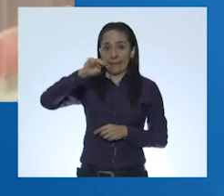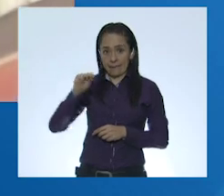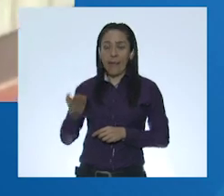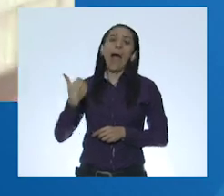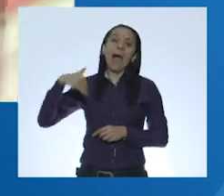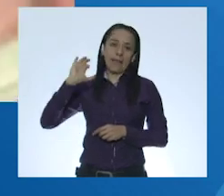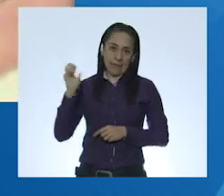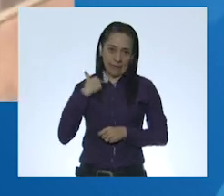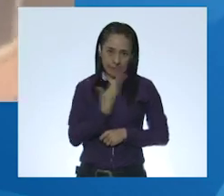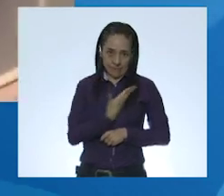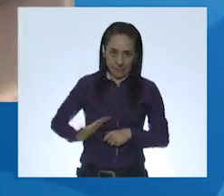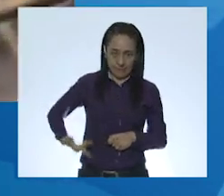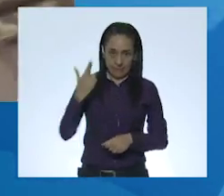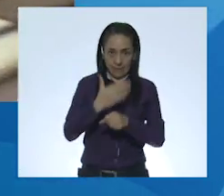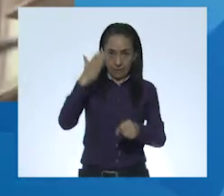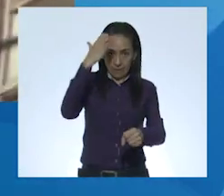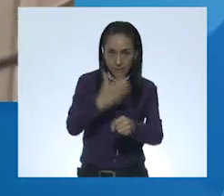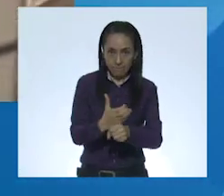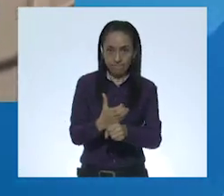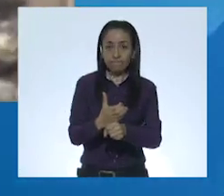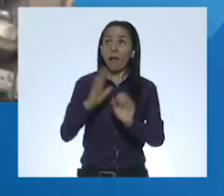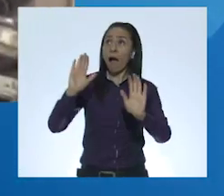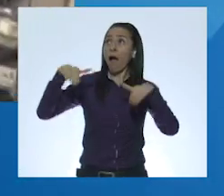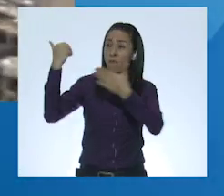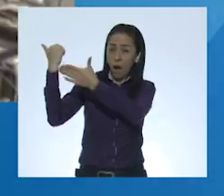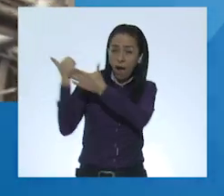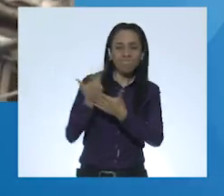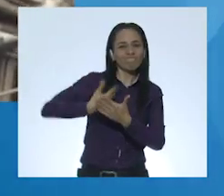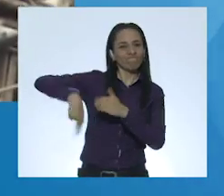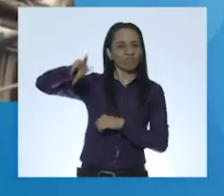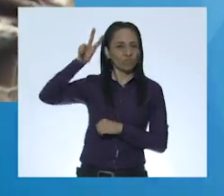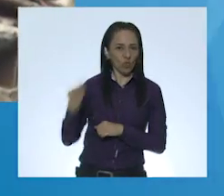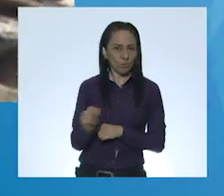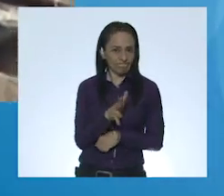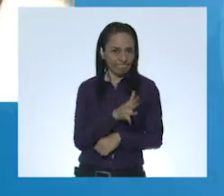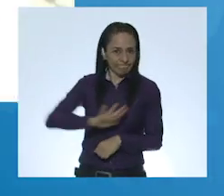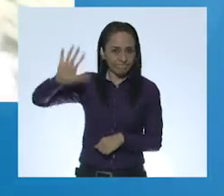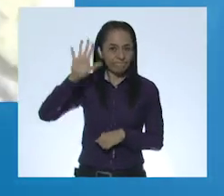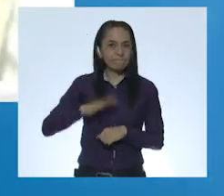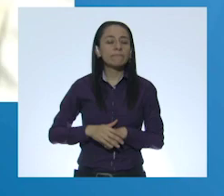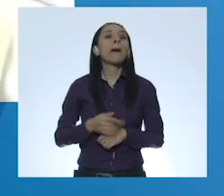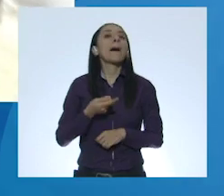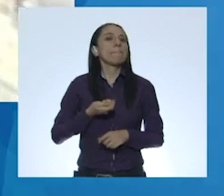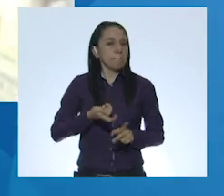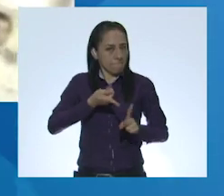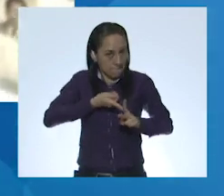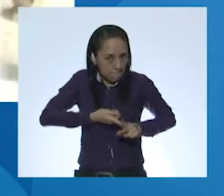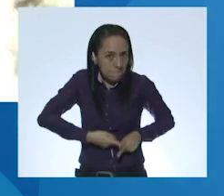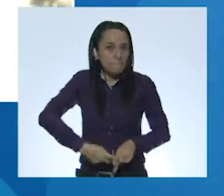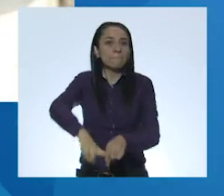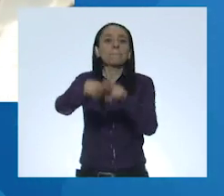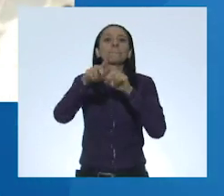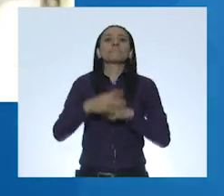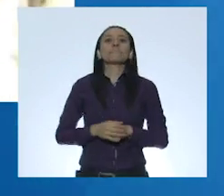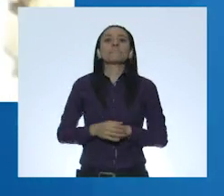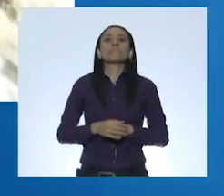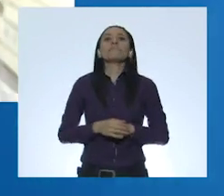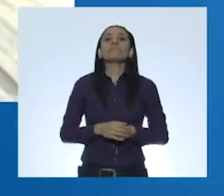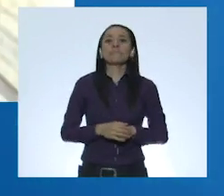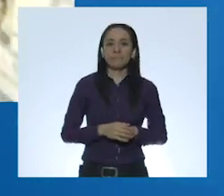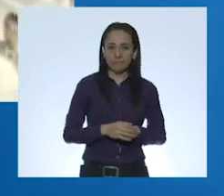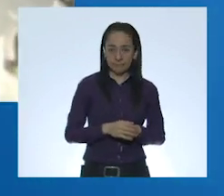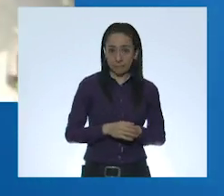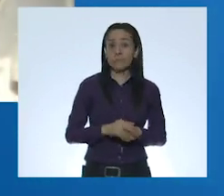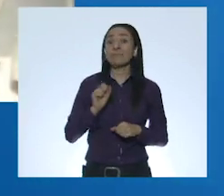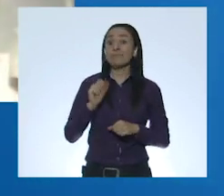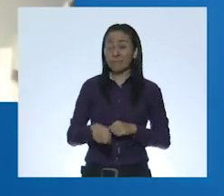República, se negó a recibir la ayuda internacional en un primer momento. La respuesta lenta y torpe del gobierno